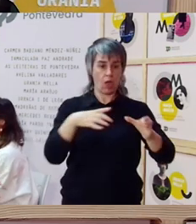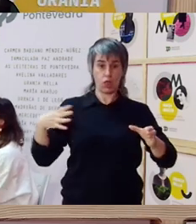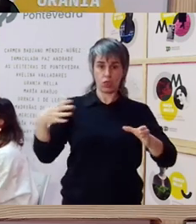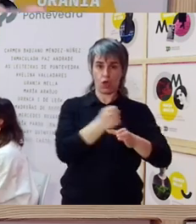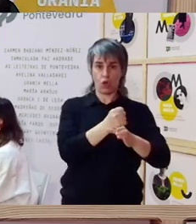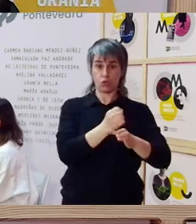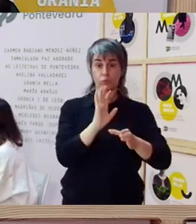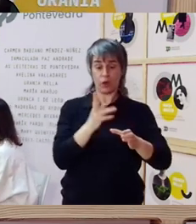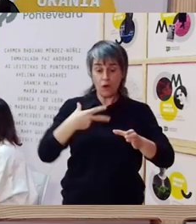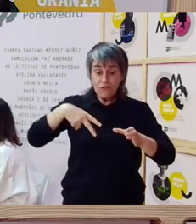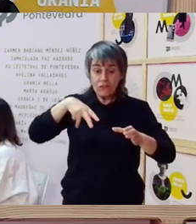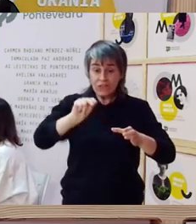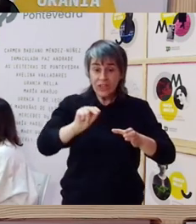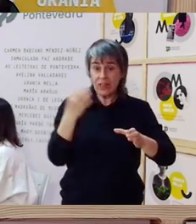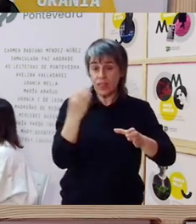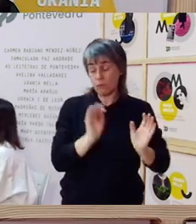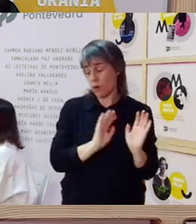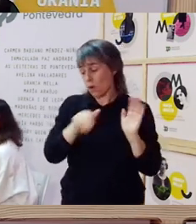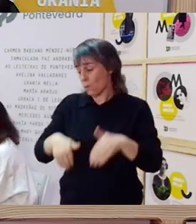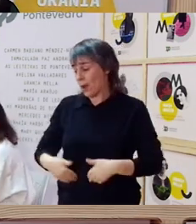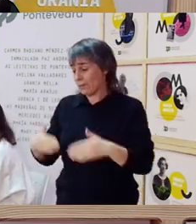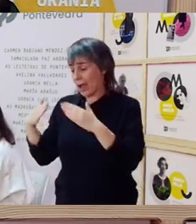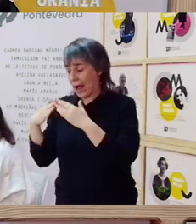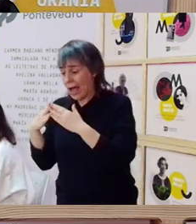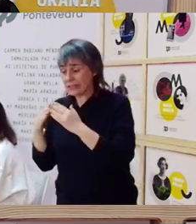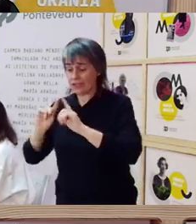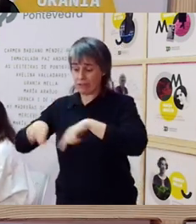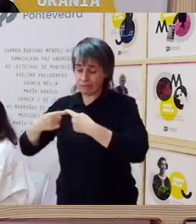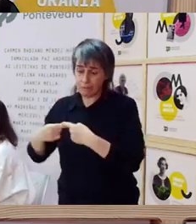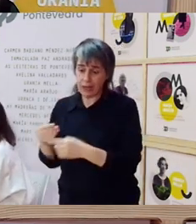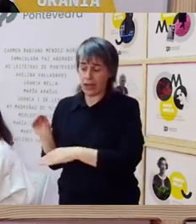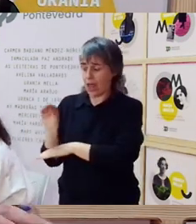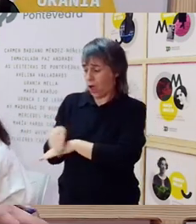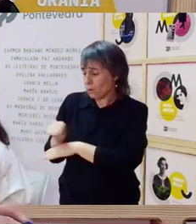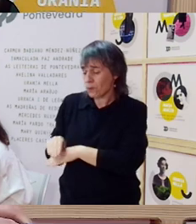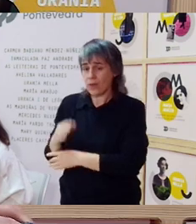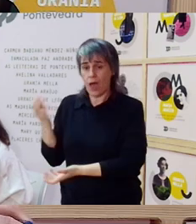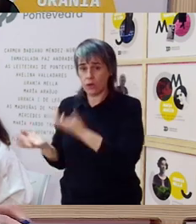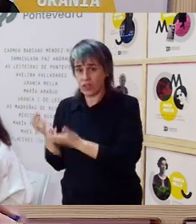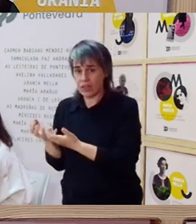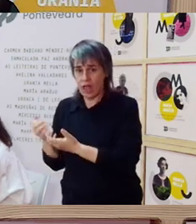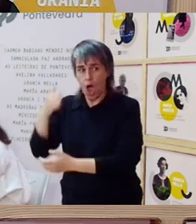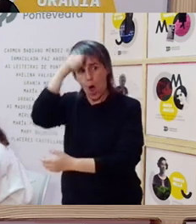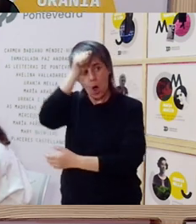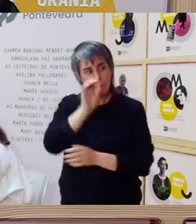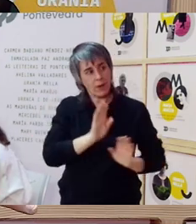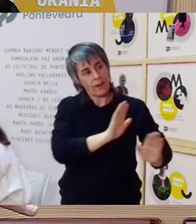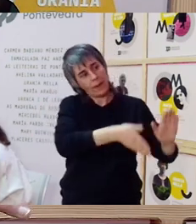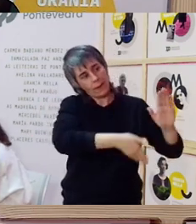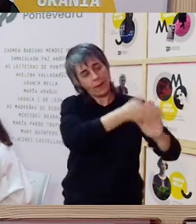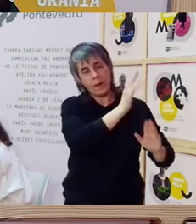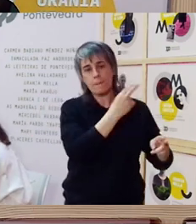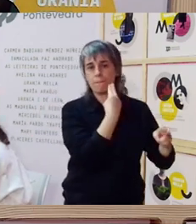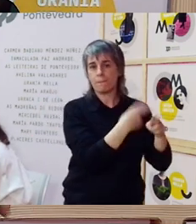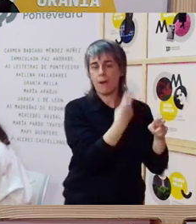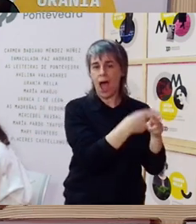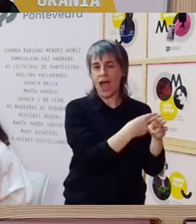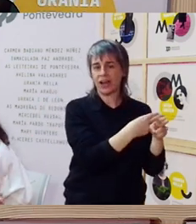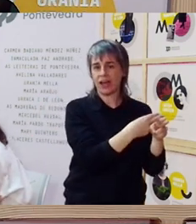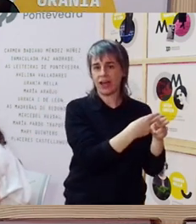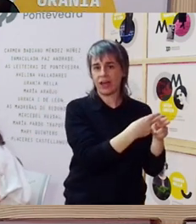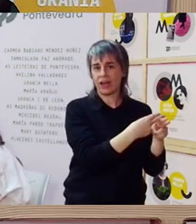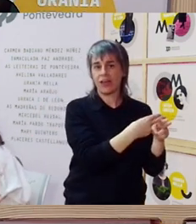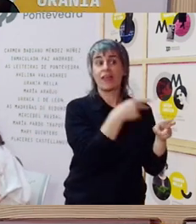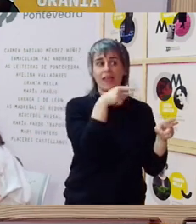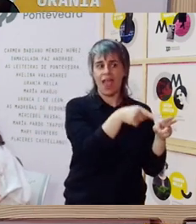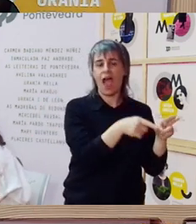casa a coidar, a facer a cena, da familia, a facer a cena, claro. Eles quedaban no bar. Claro. E aí tiña lugar a segunda